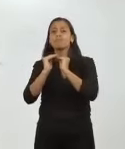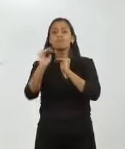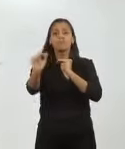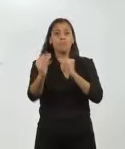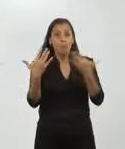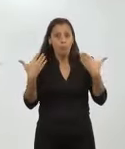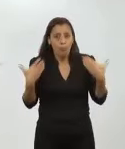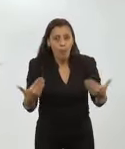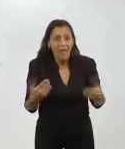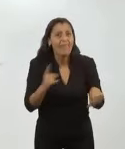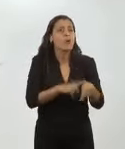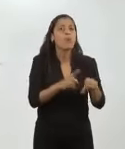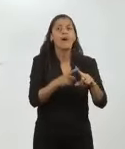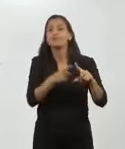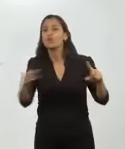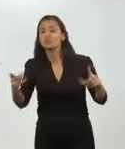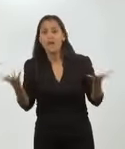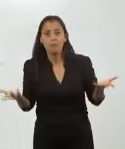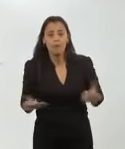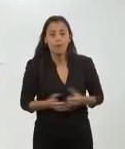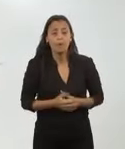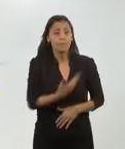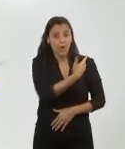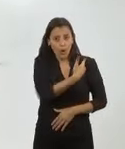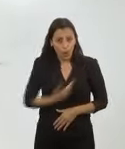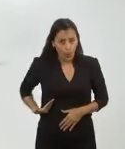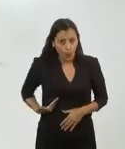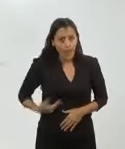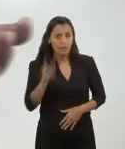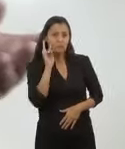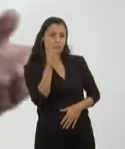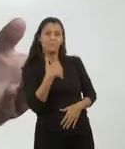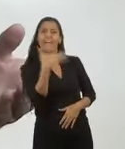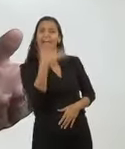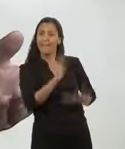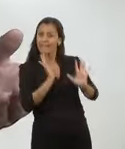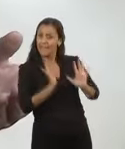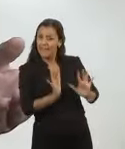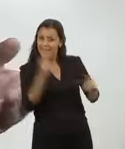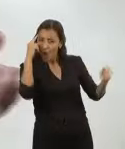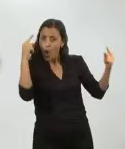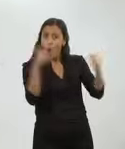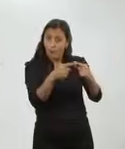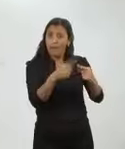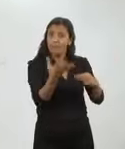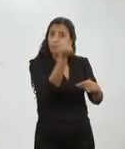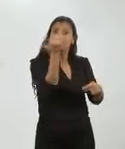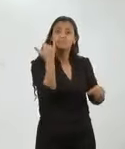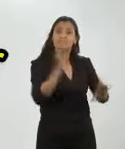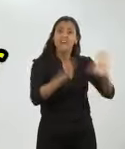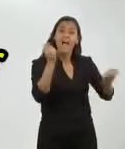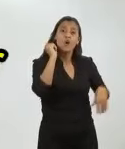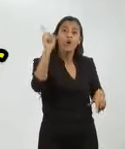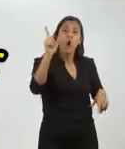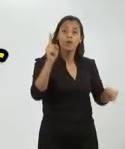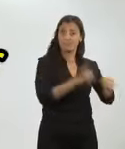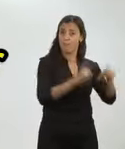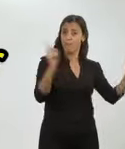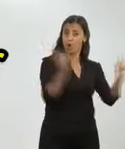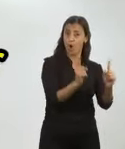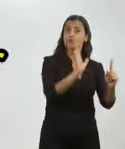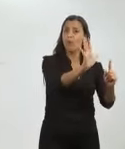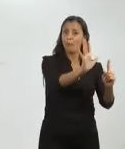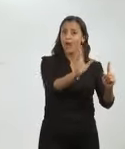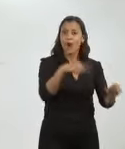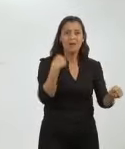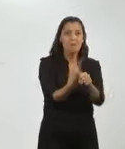es sostenible el gobierno entiende de que este objetivo que se logró realmente en el corto mediano plazo no se va a